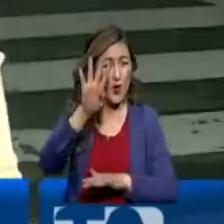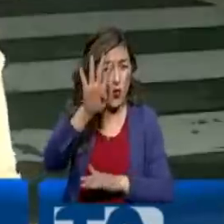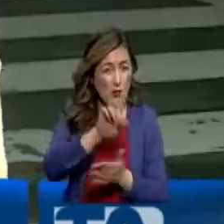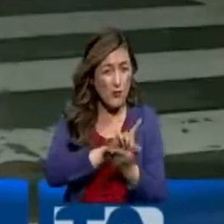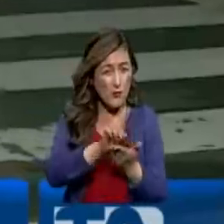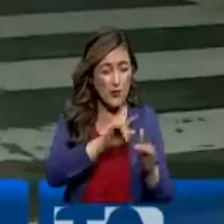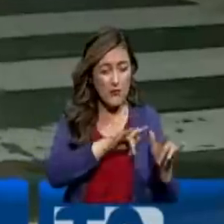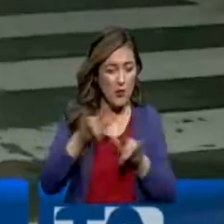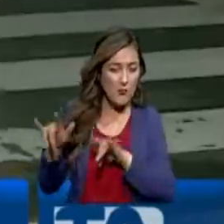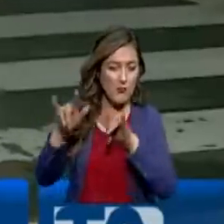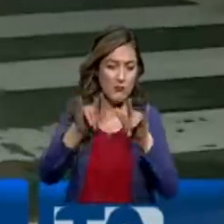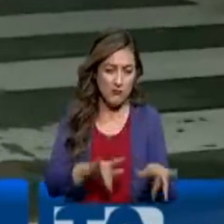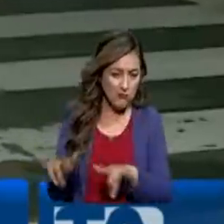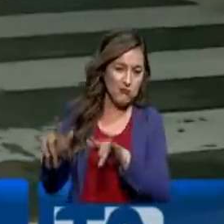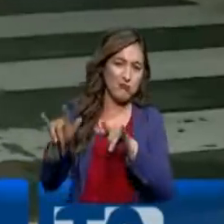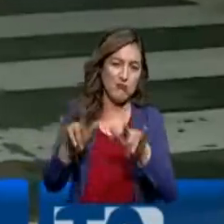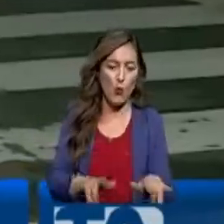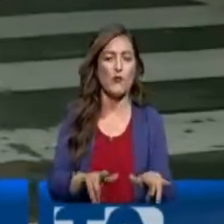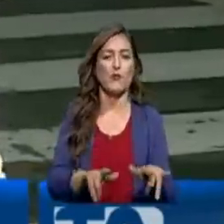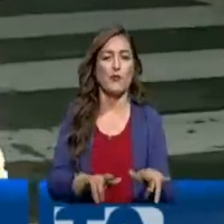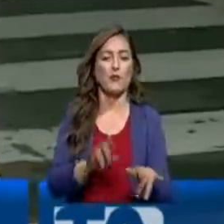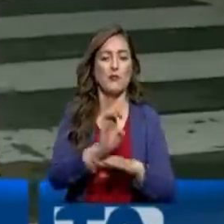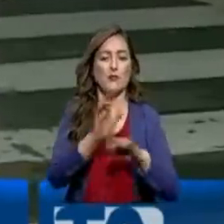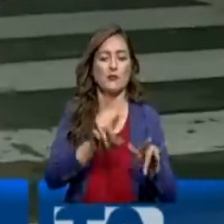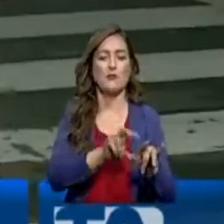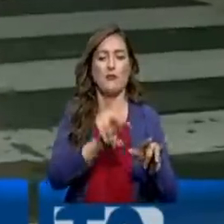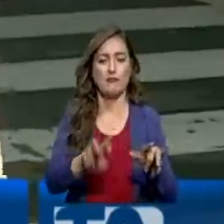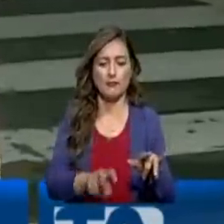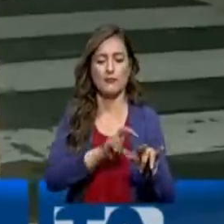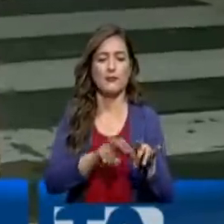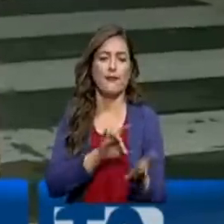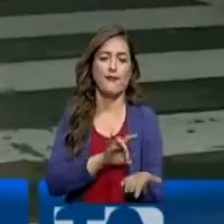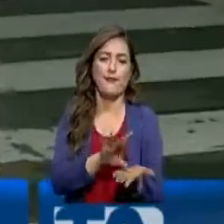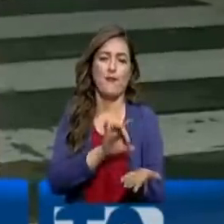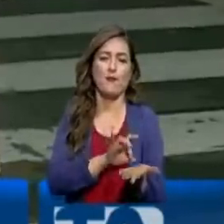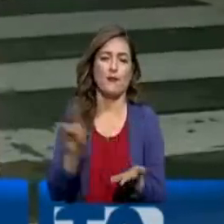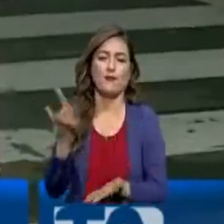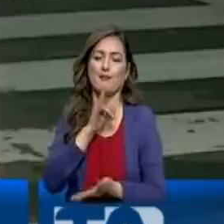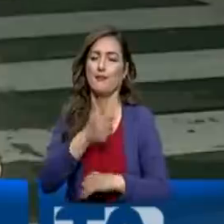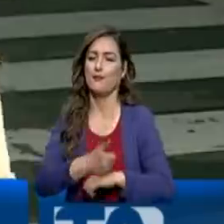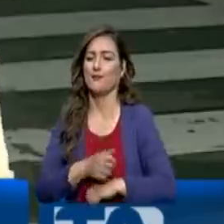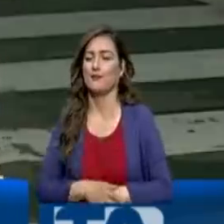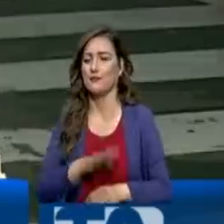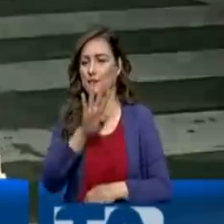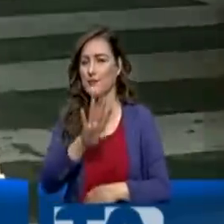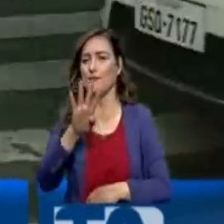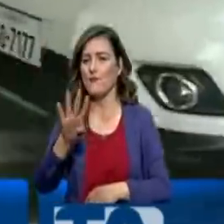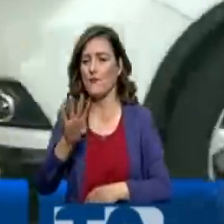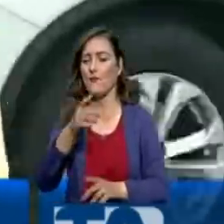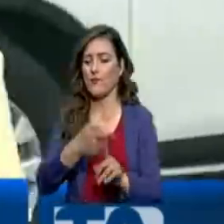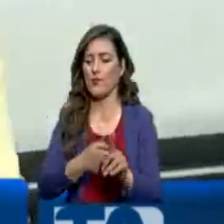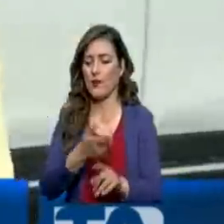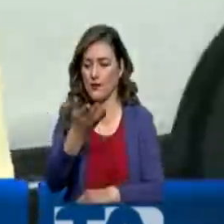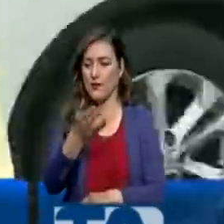El promedio mensual de ecuatorianos migrantes que llegan expulsados desde Estados Unidos es 444.